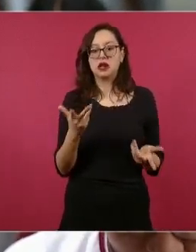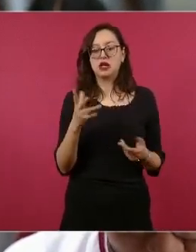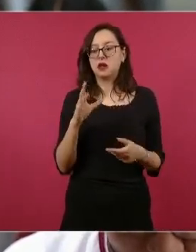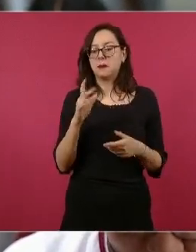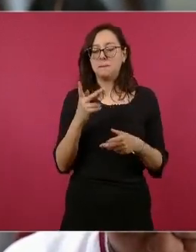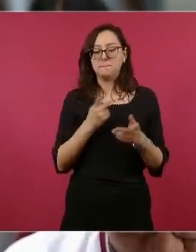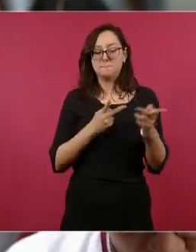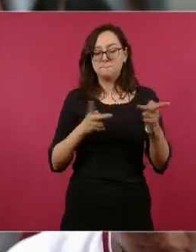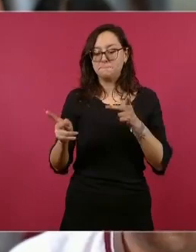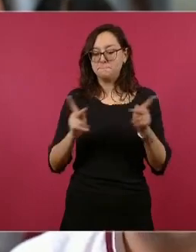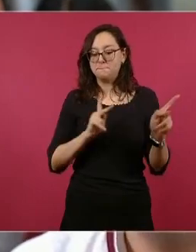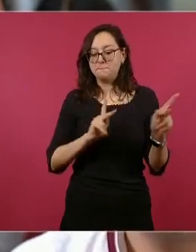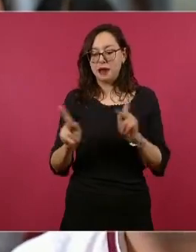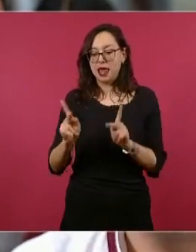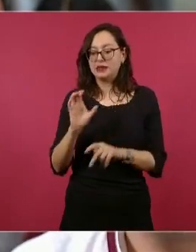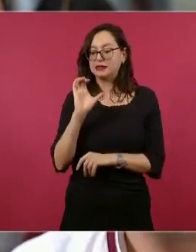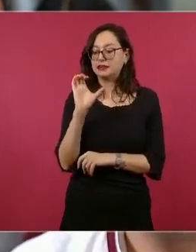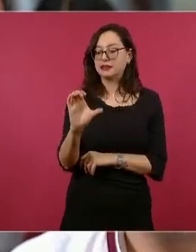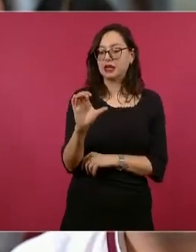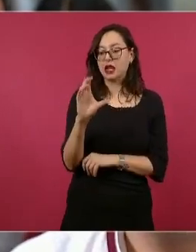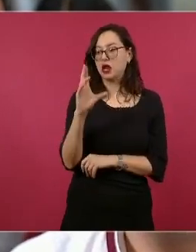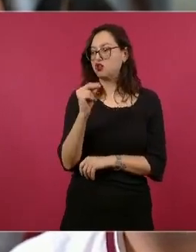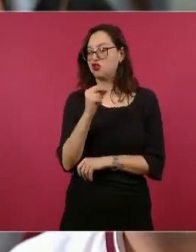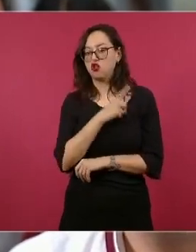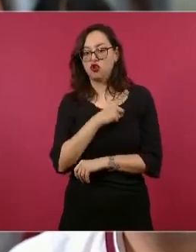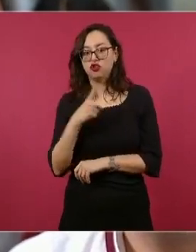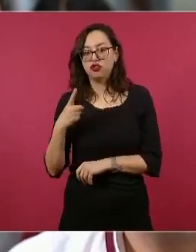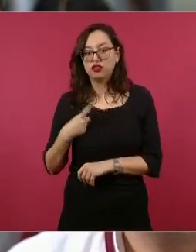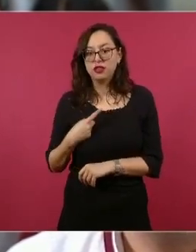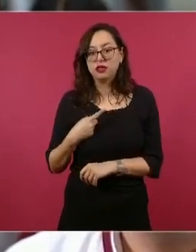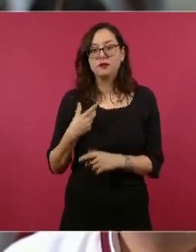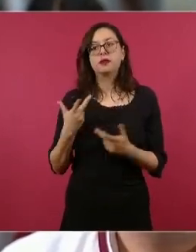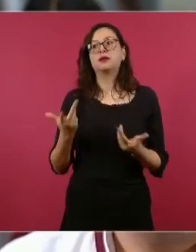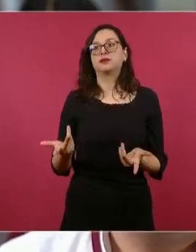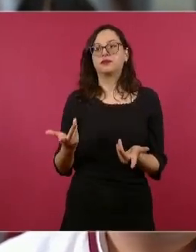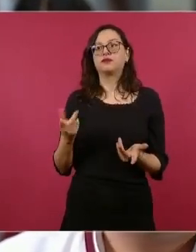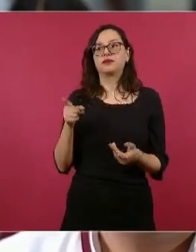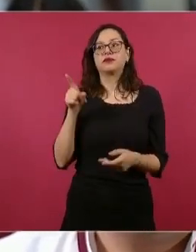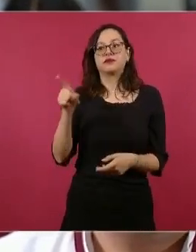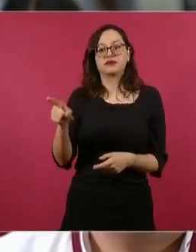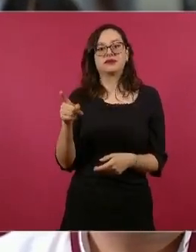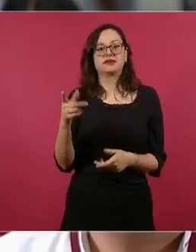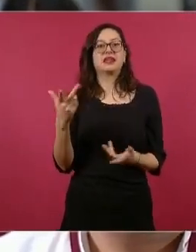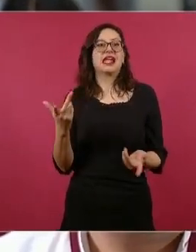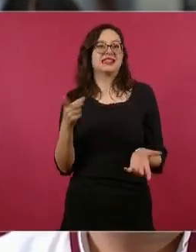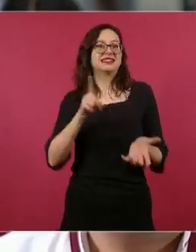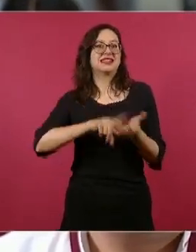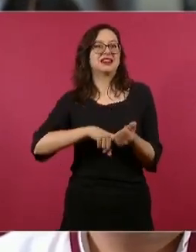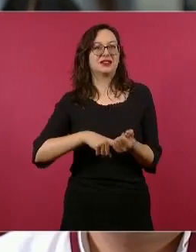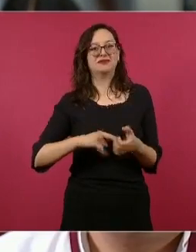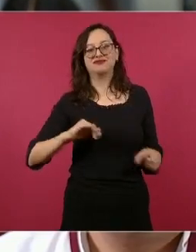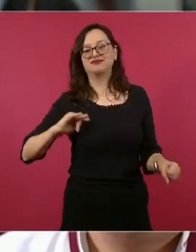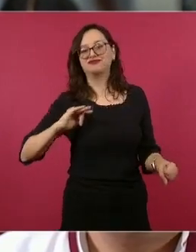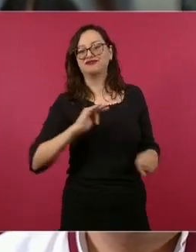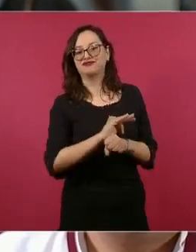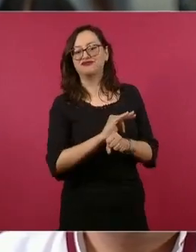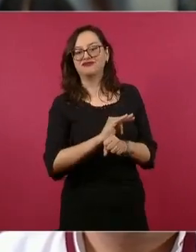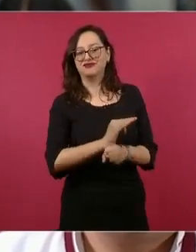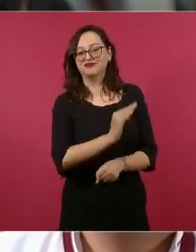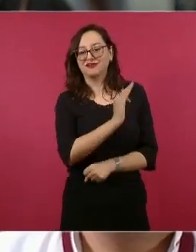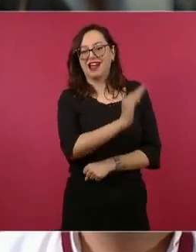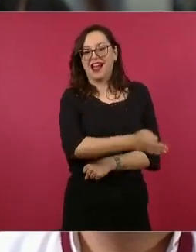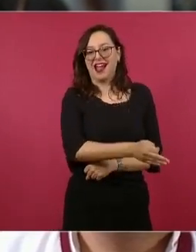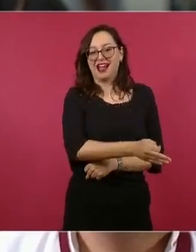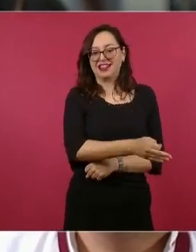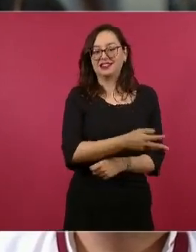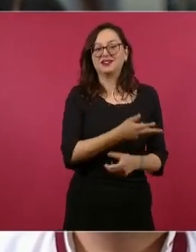representación de Morena del PT y del Verde era muy importante para ellos no sólo tener a Reyes Rodríguez Mondragón sino también a